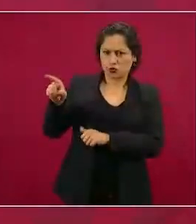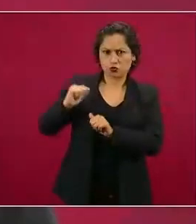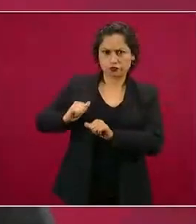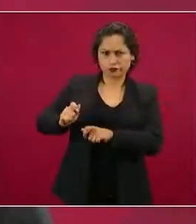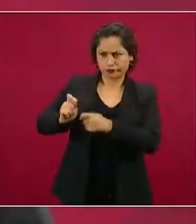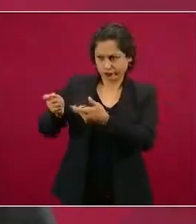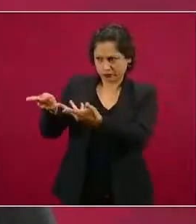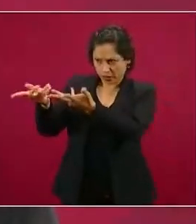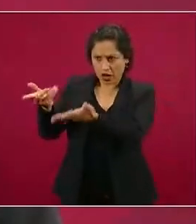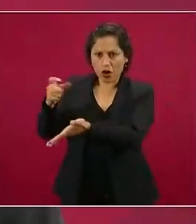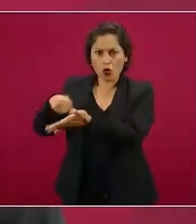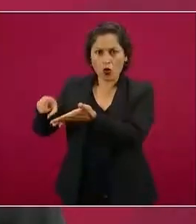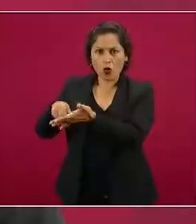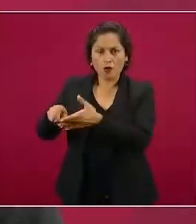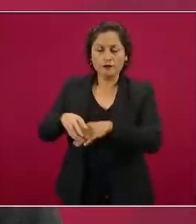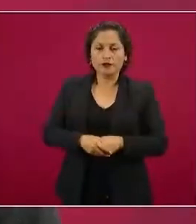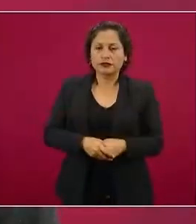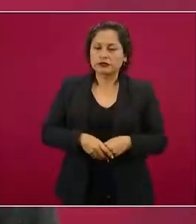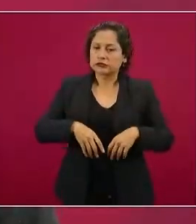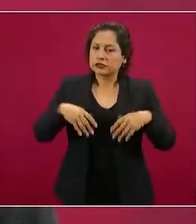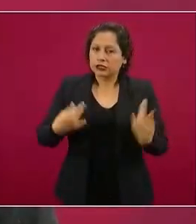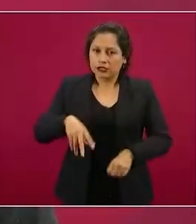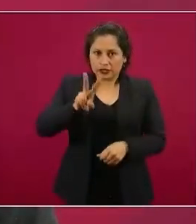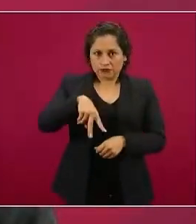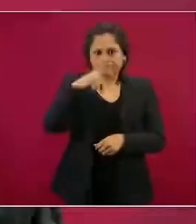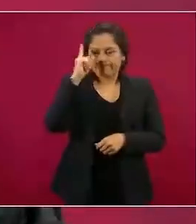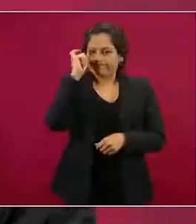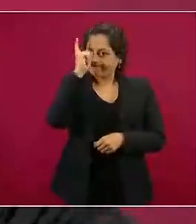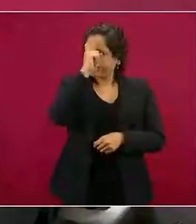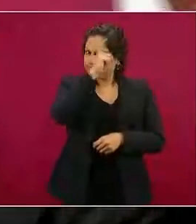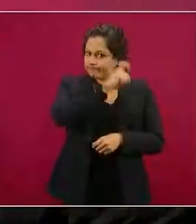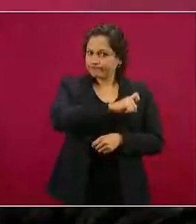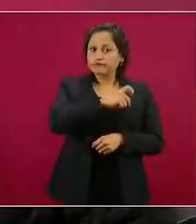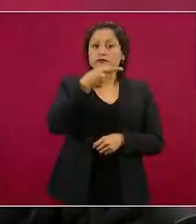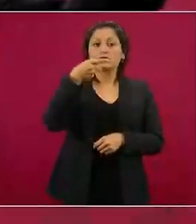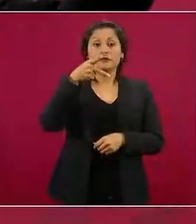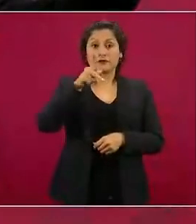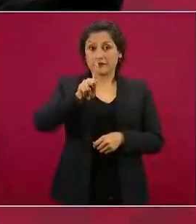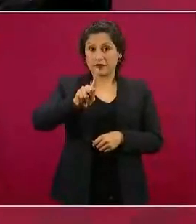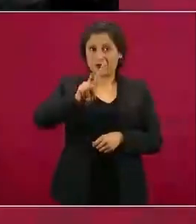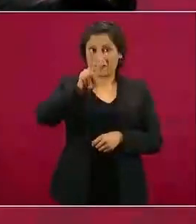y nos está costando muchísimo porque son pulpos.